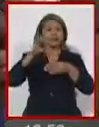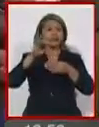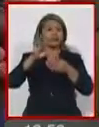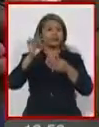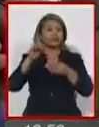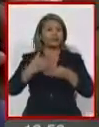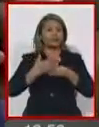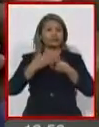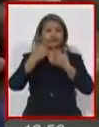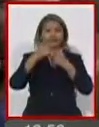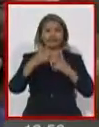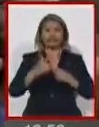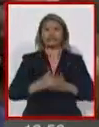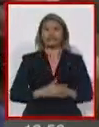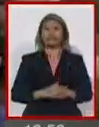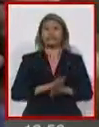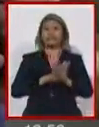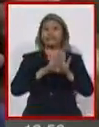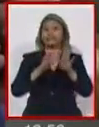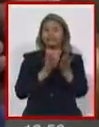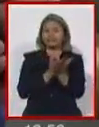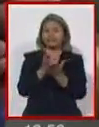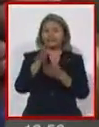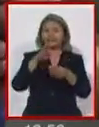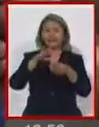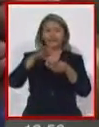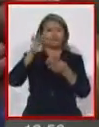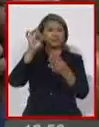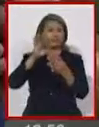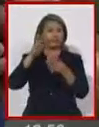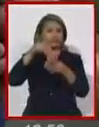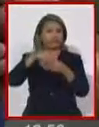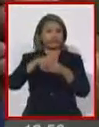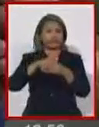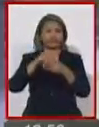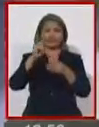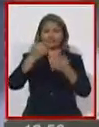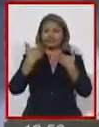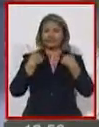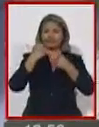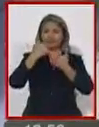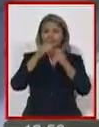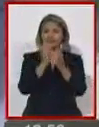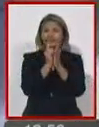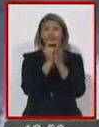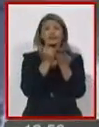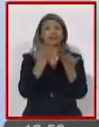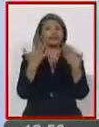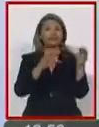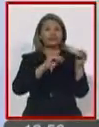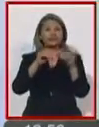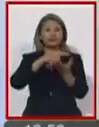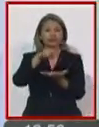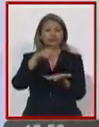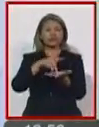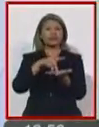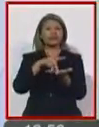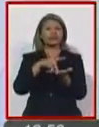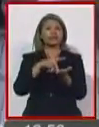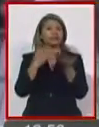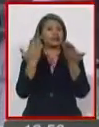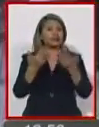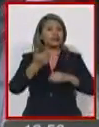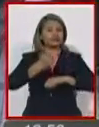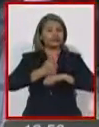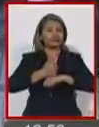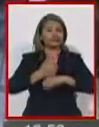ilimitada, en dónde dice que el derecho a ser elegido prácticamente no tiene límites. Los libros se encuentran colocados en la plaza principal y